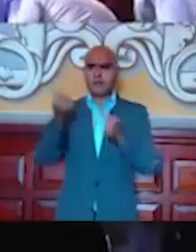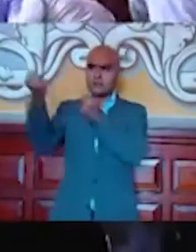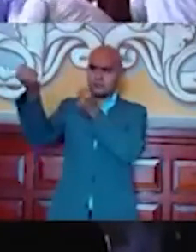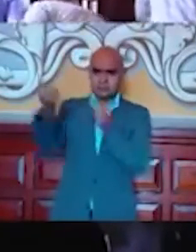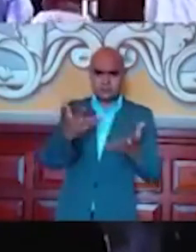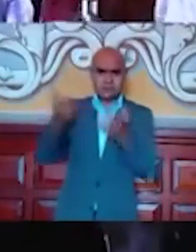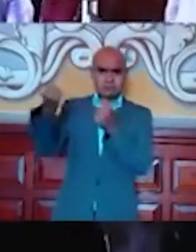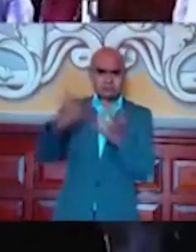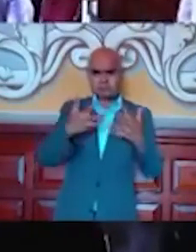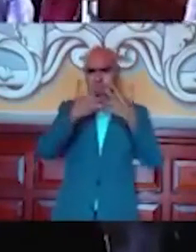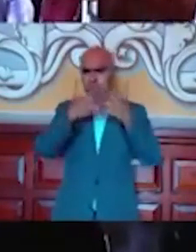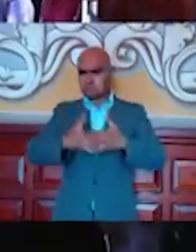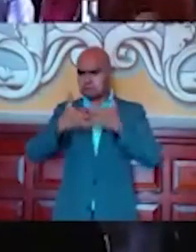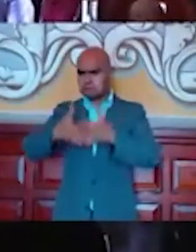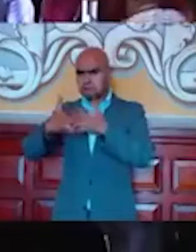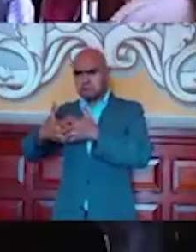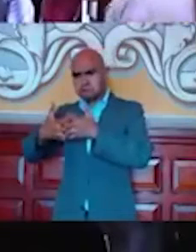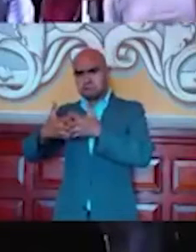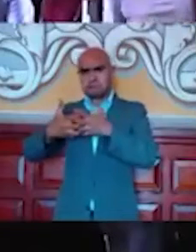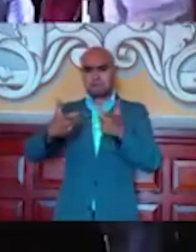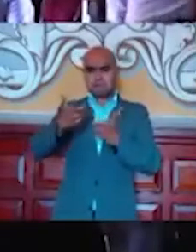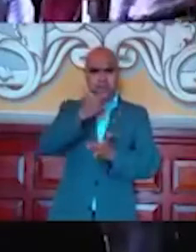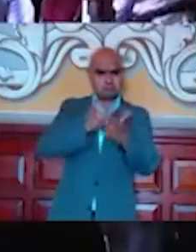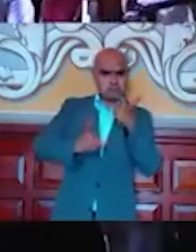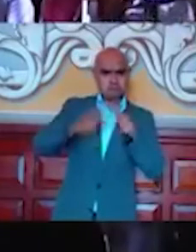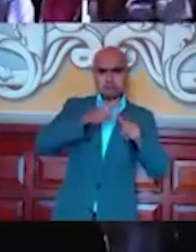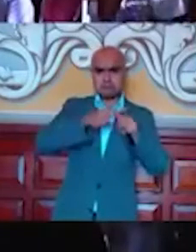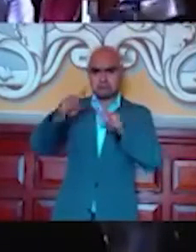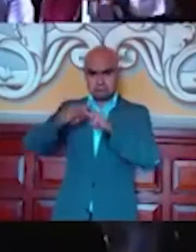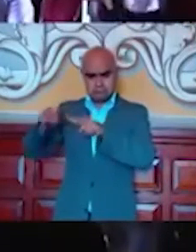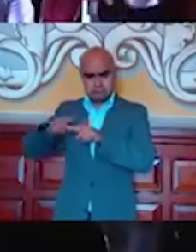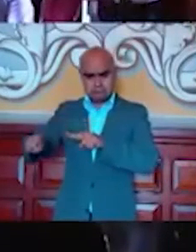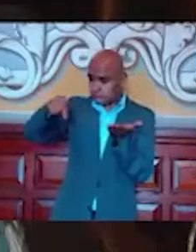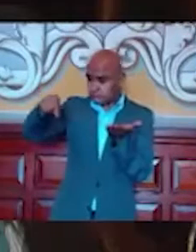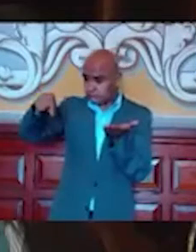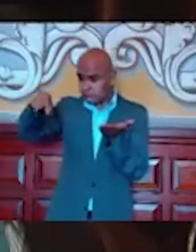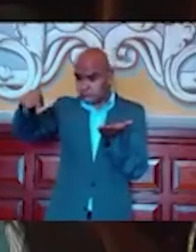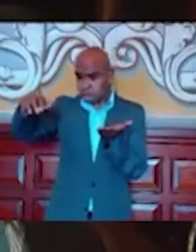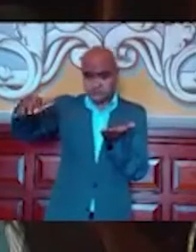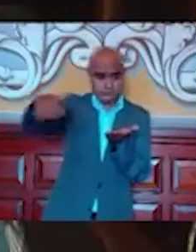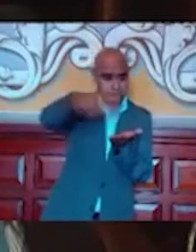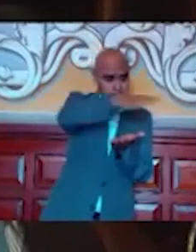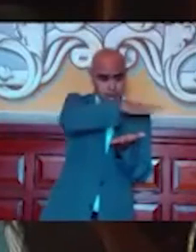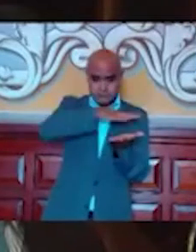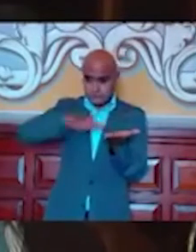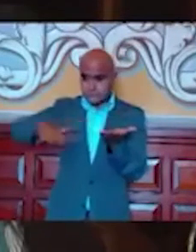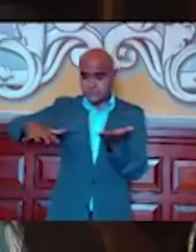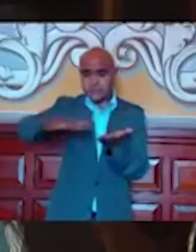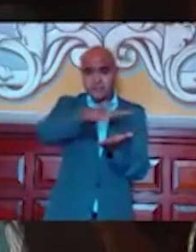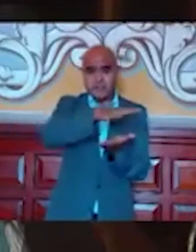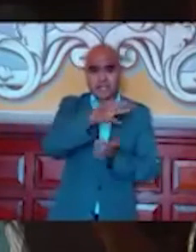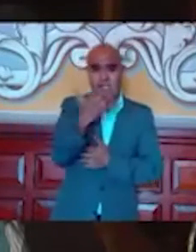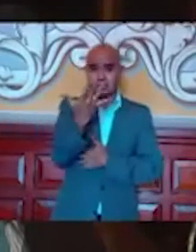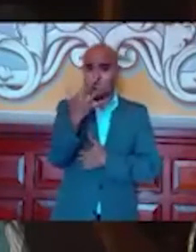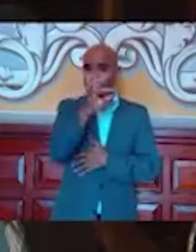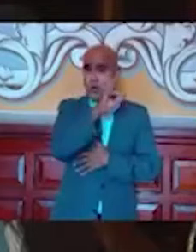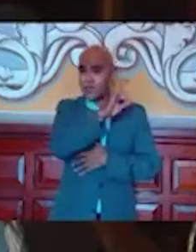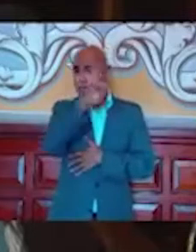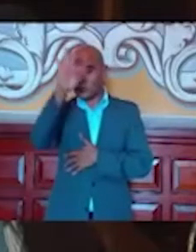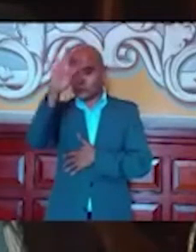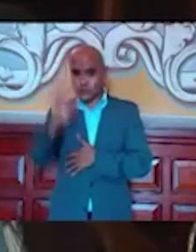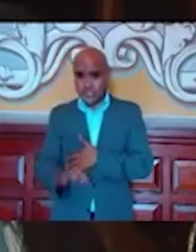ustedes por sus naciones y nosotros por nuestra ciudad. Morelia es una ciudad que